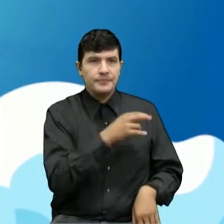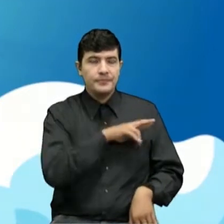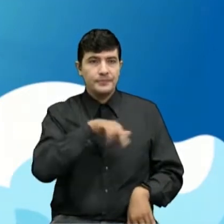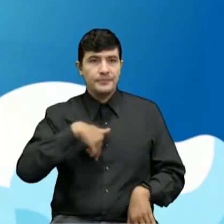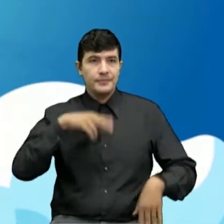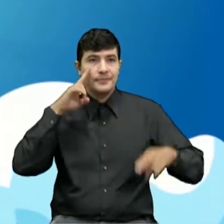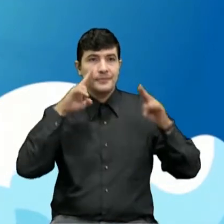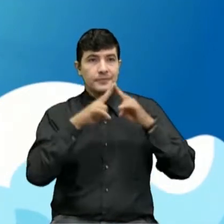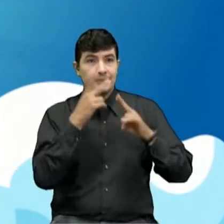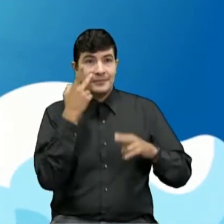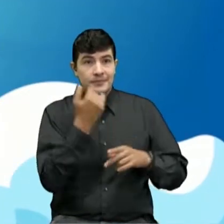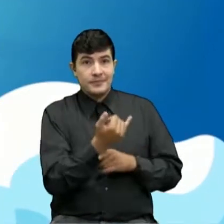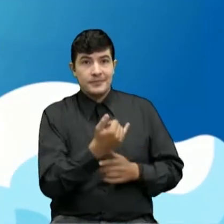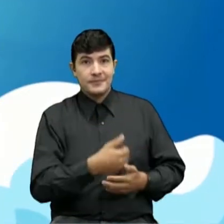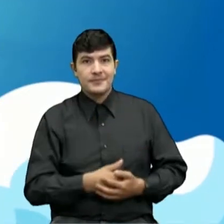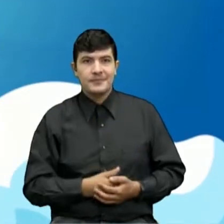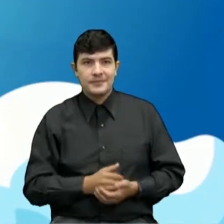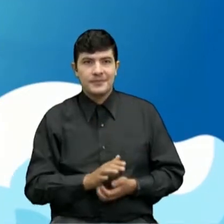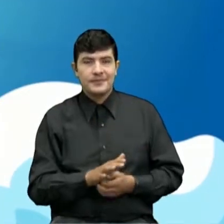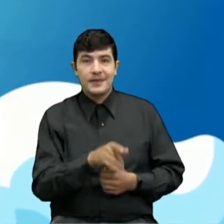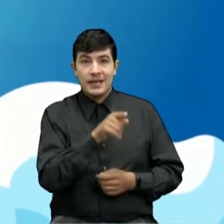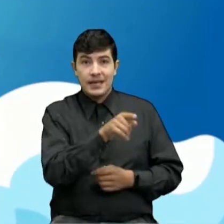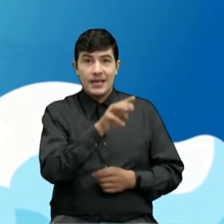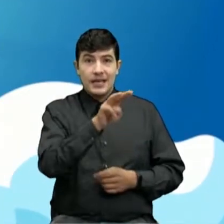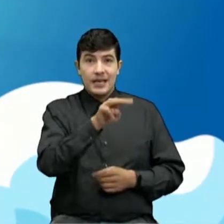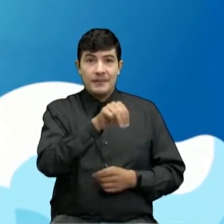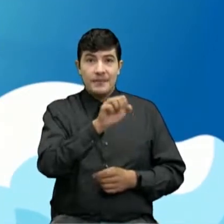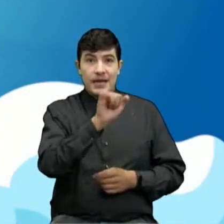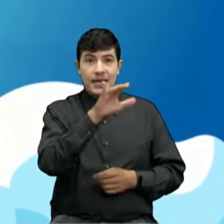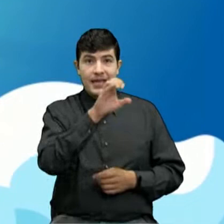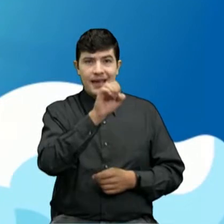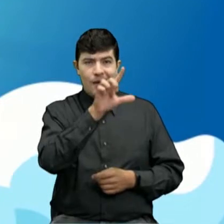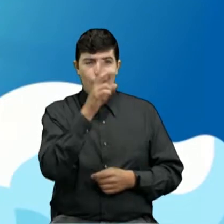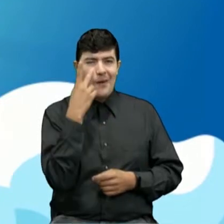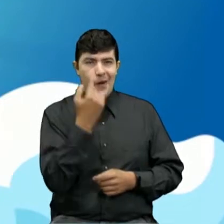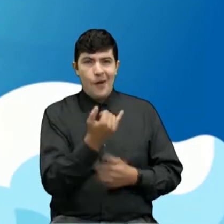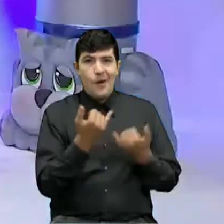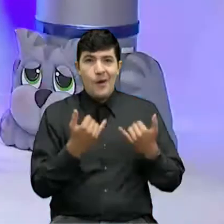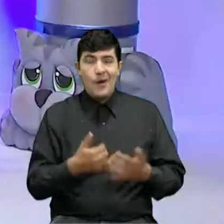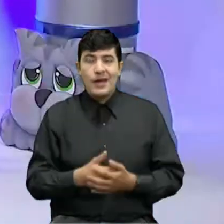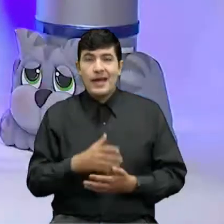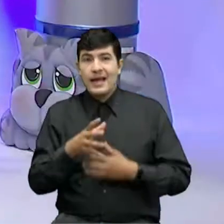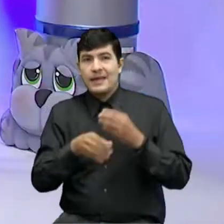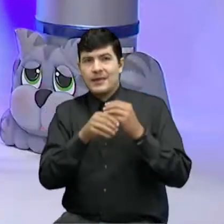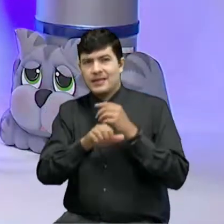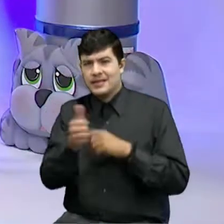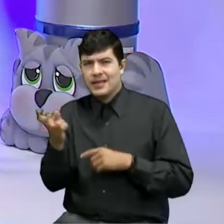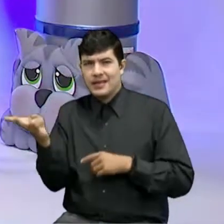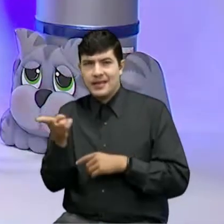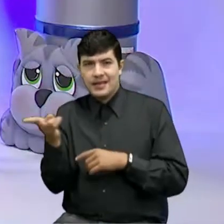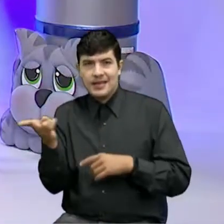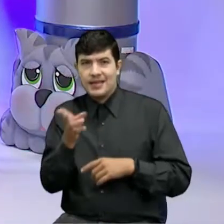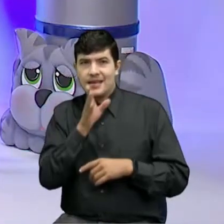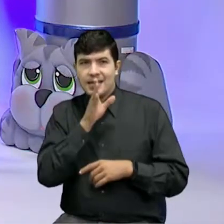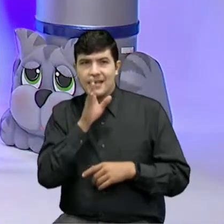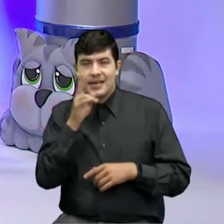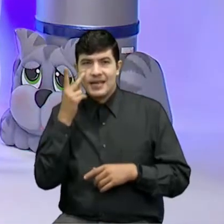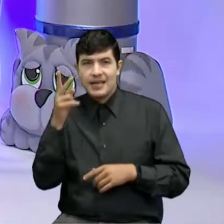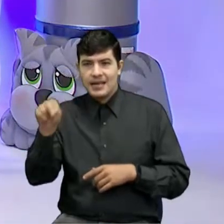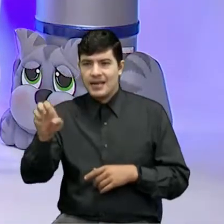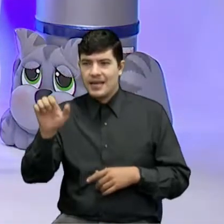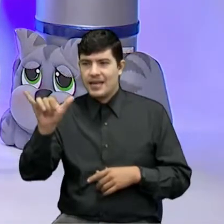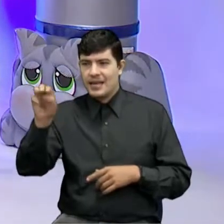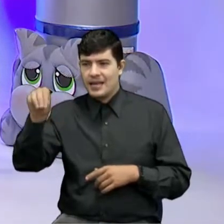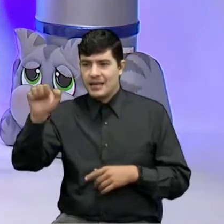por acá en pantalla. Él es Michael, nos saluda hoy. Igualmente saludamos a